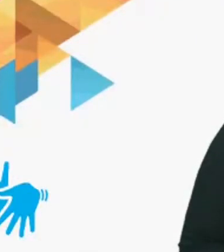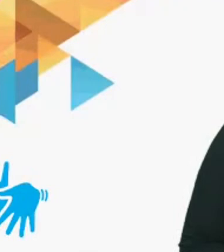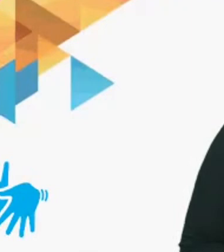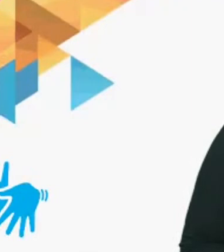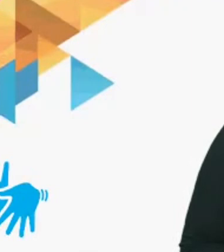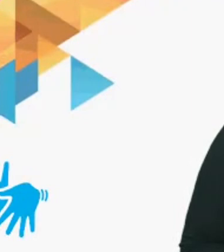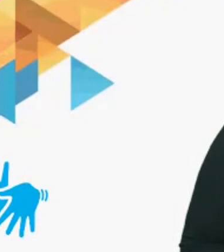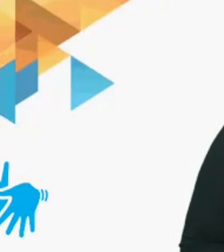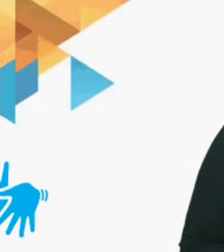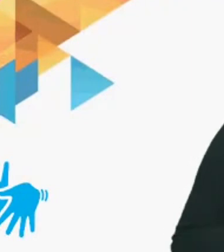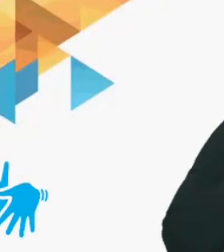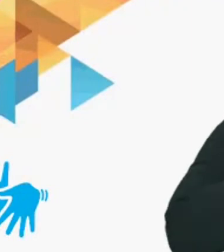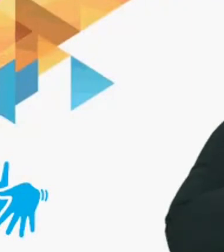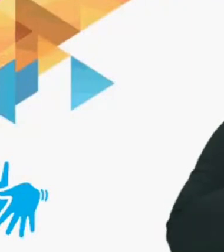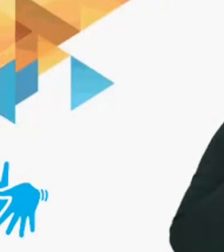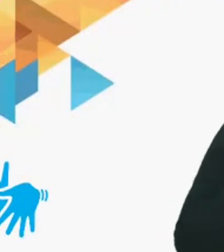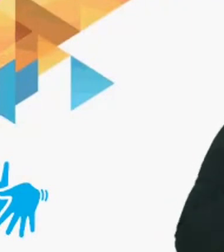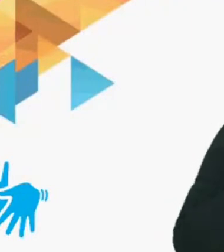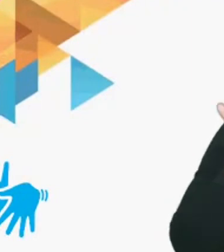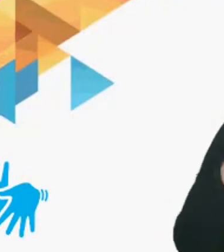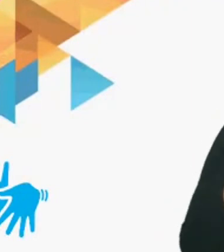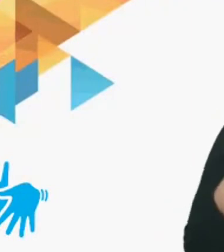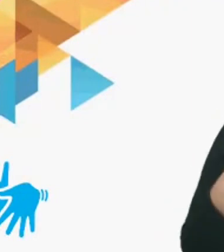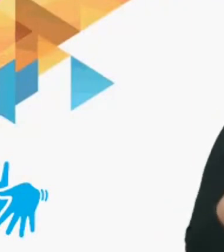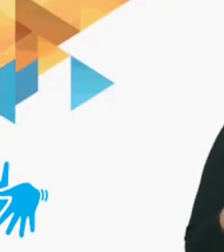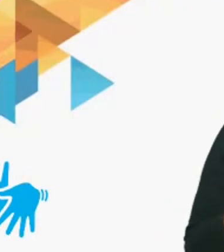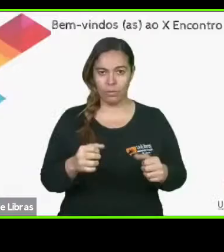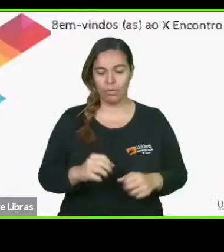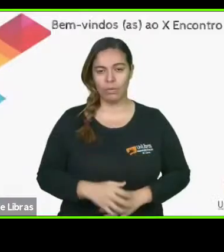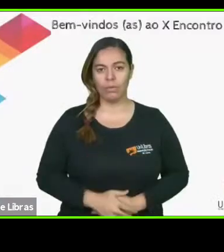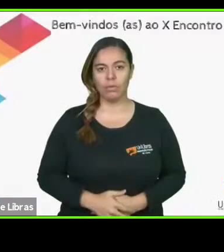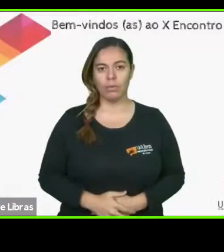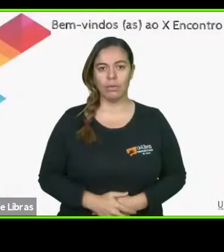Gostaria de fazer as palavras finais, professor?